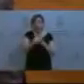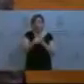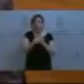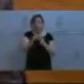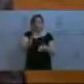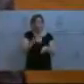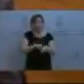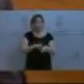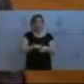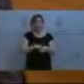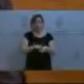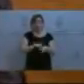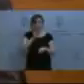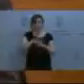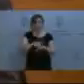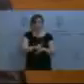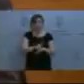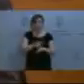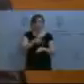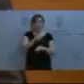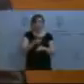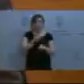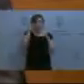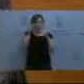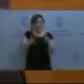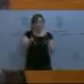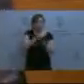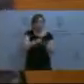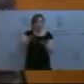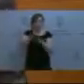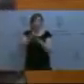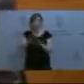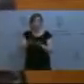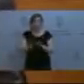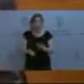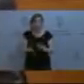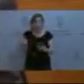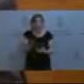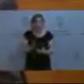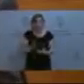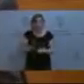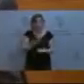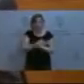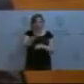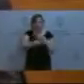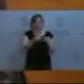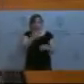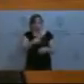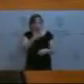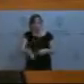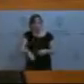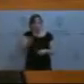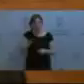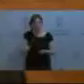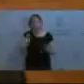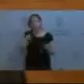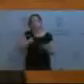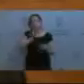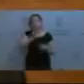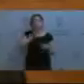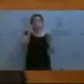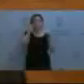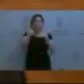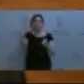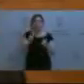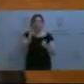tiempo y nosotros iremos de parche en parche con algo tan importante. Mire, el diagnóstico lo tienen que hacer los expertos, no creo que tampoco vayamos a discutir en esto. Los expertos tienen que hacer el